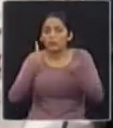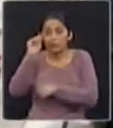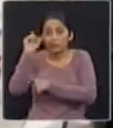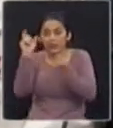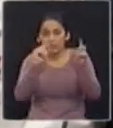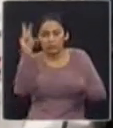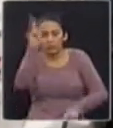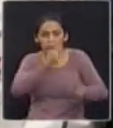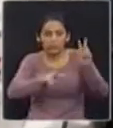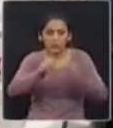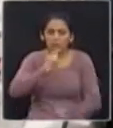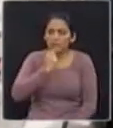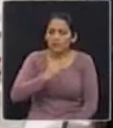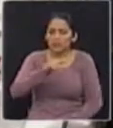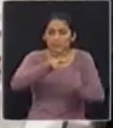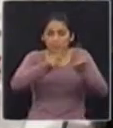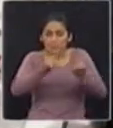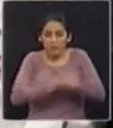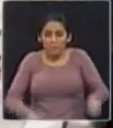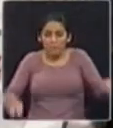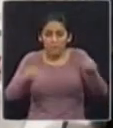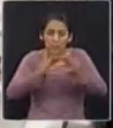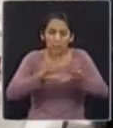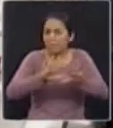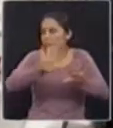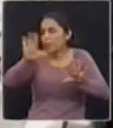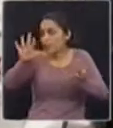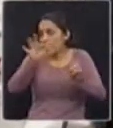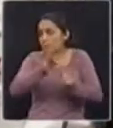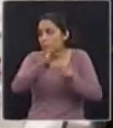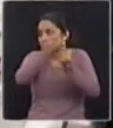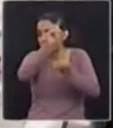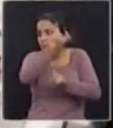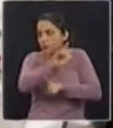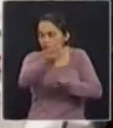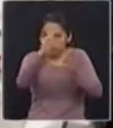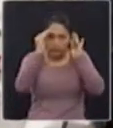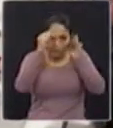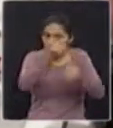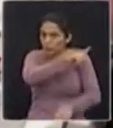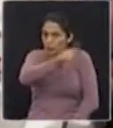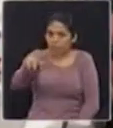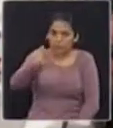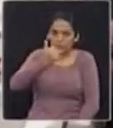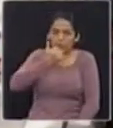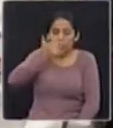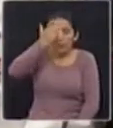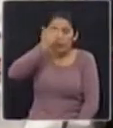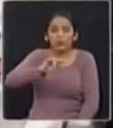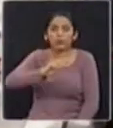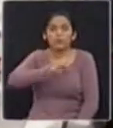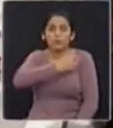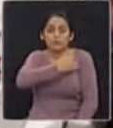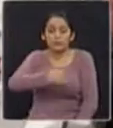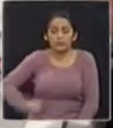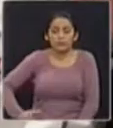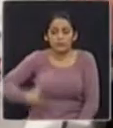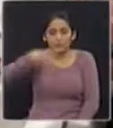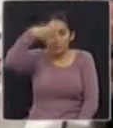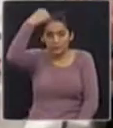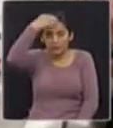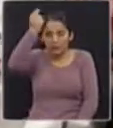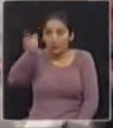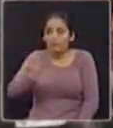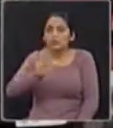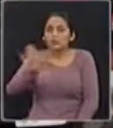Estado dentro de la investigación, de manera especial la que se está realizando contra el vicepresidente de la República y contra su